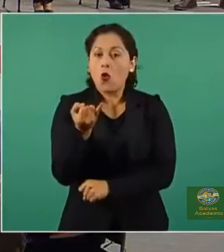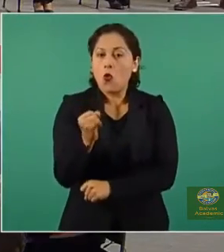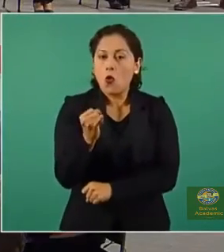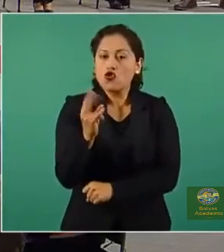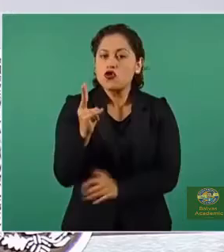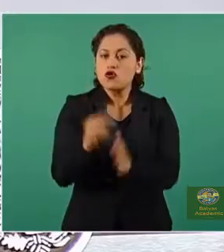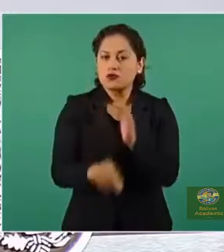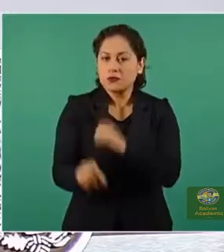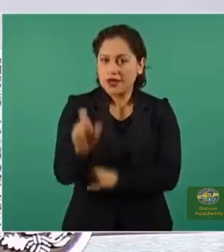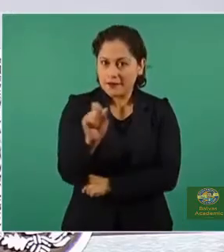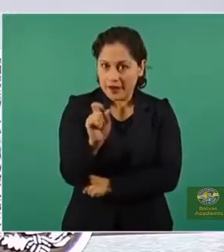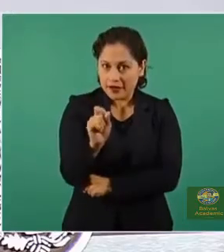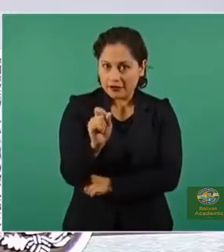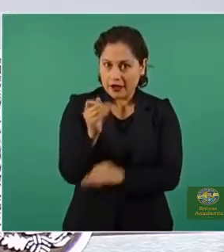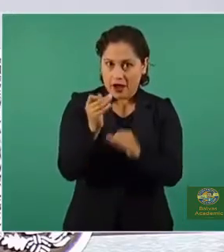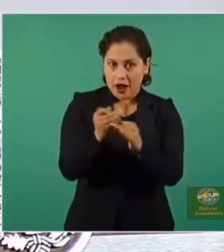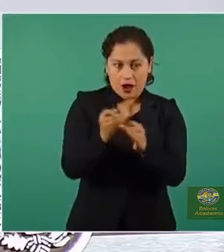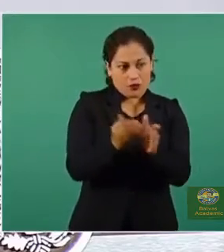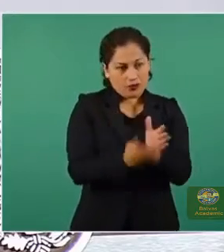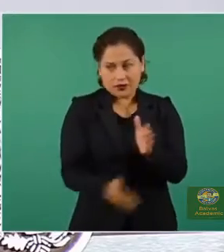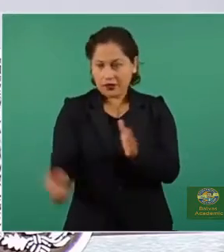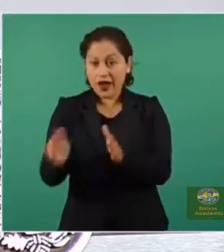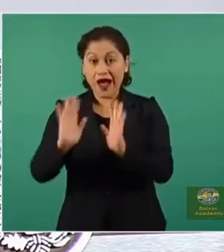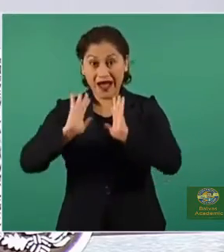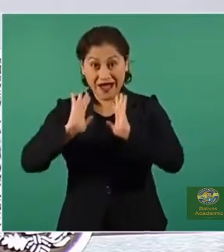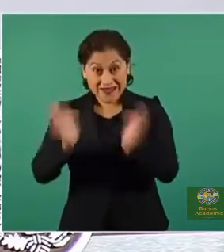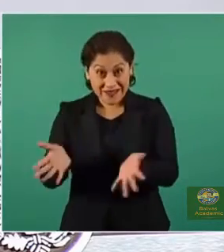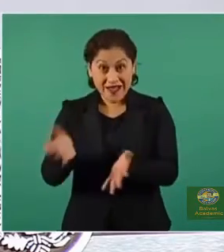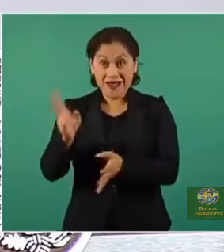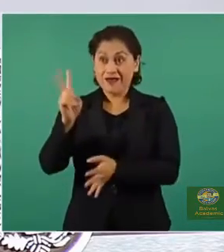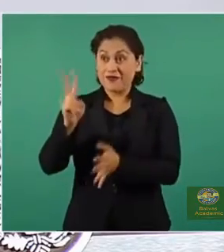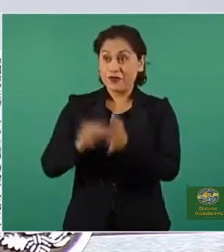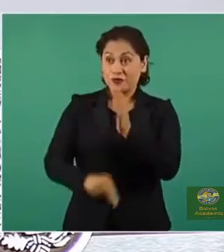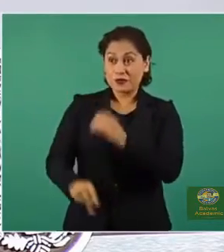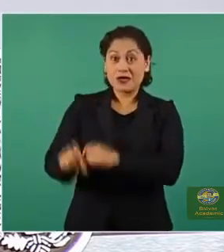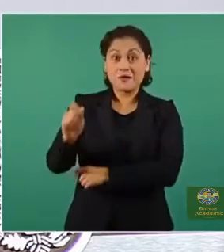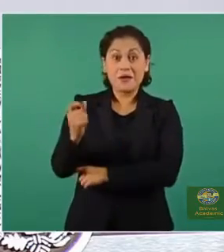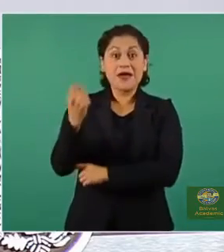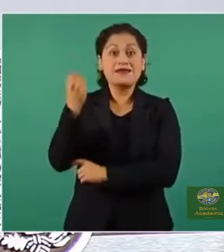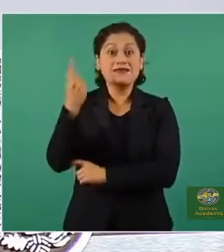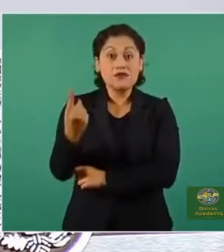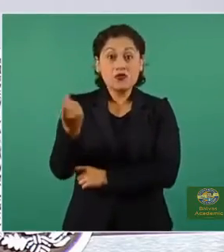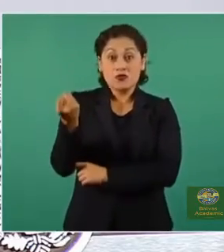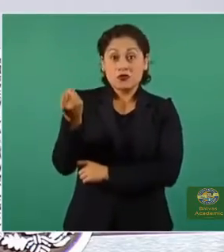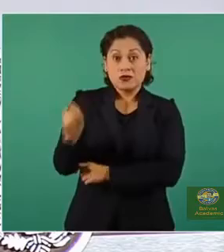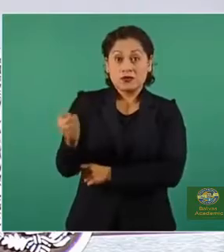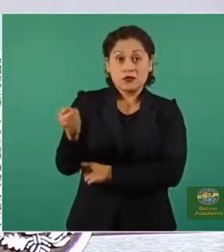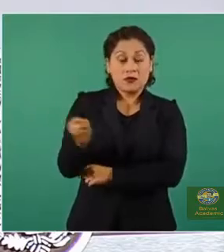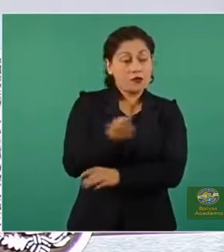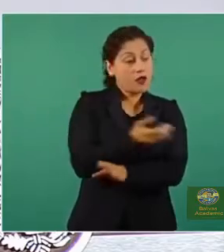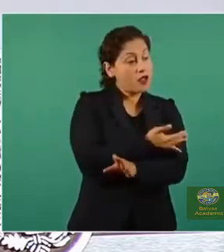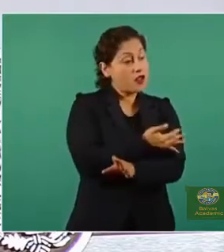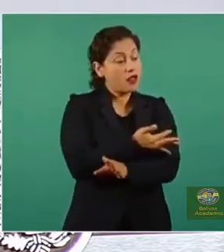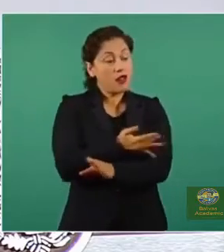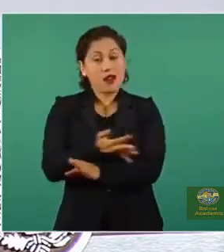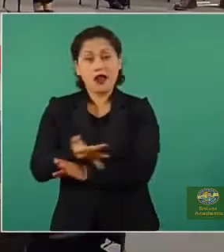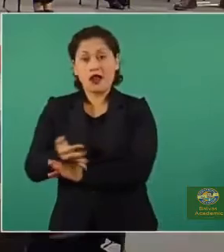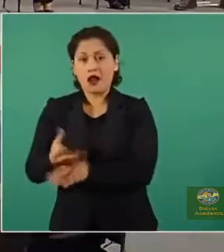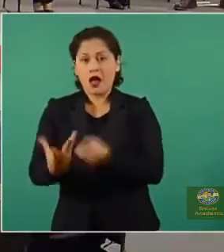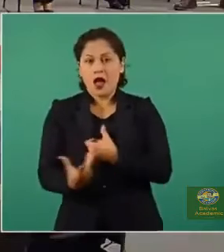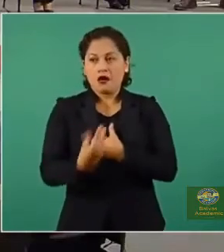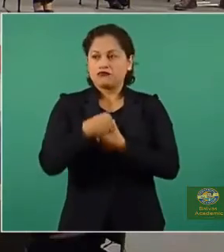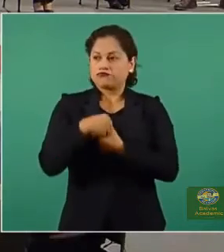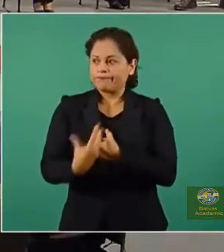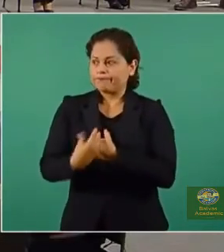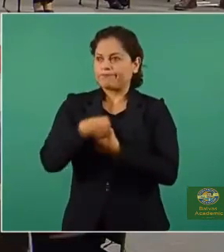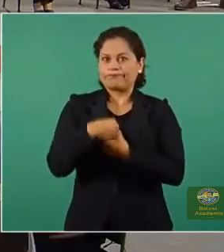estamos empezando casi ya septiembre de este año y eso se ha ido acumulando en las niñas, los niños